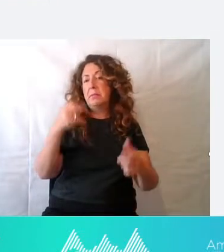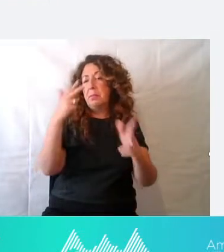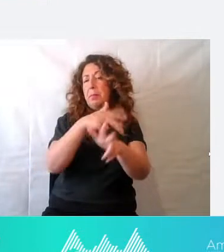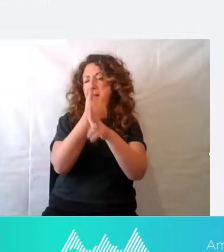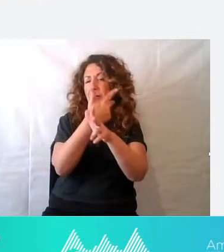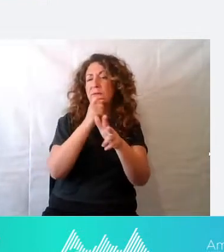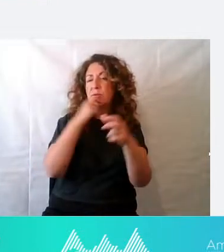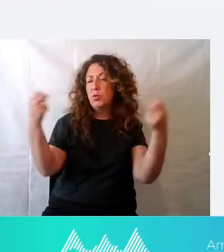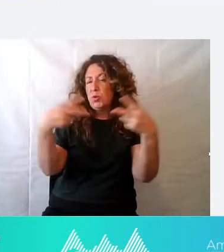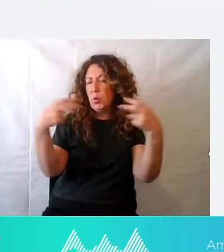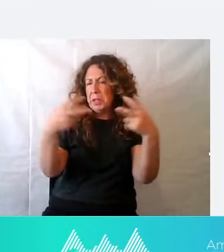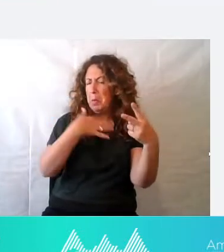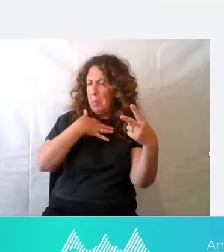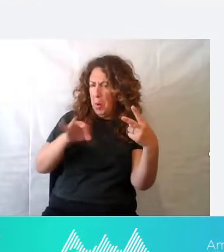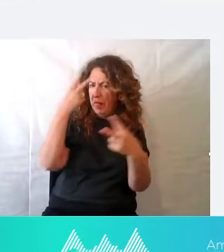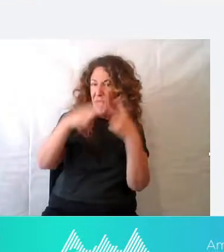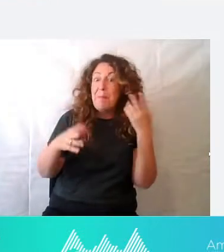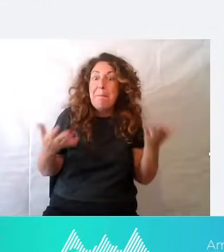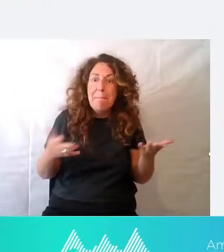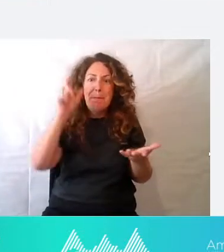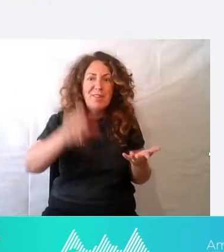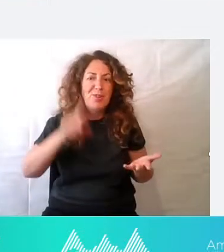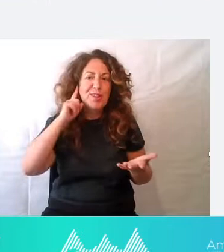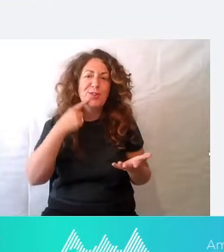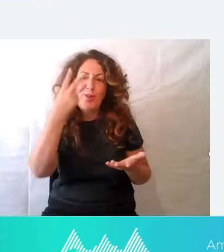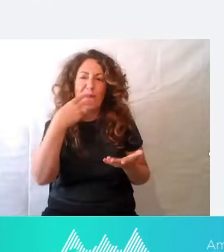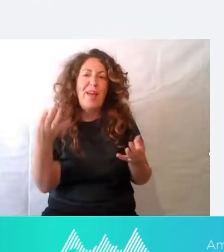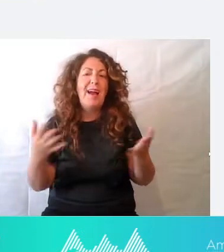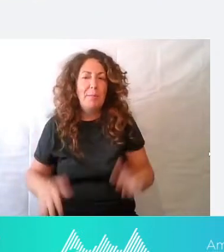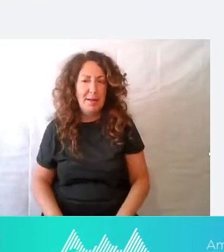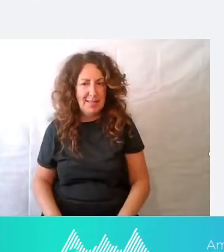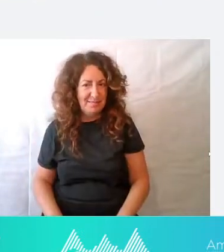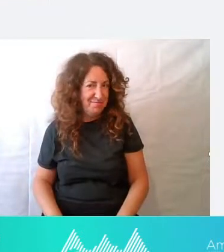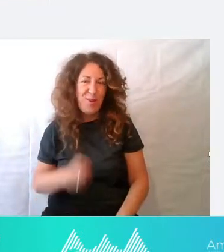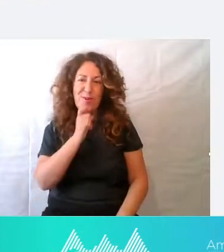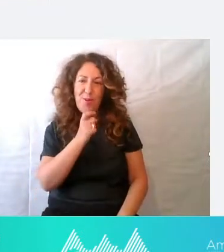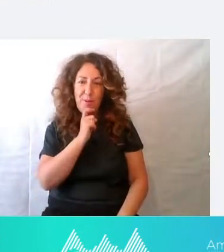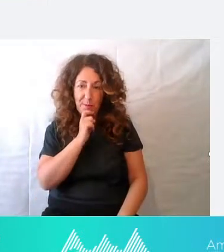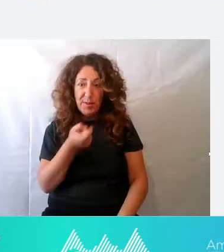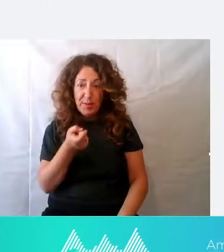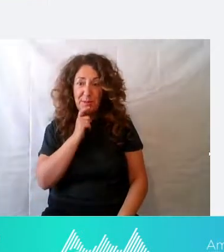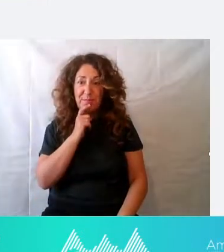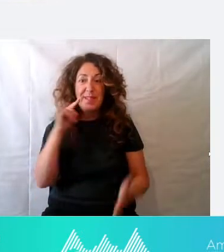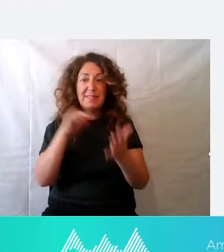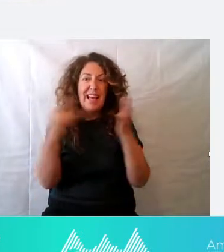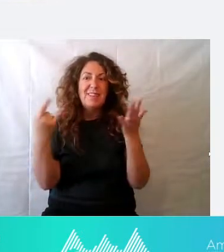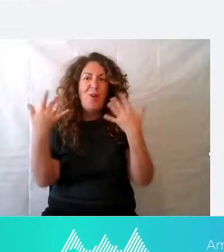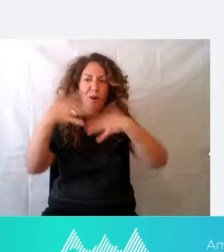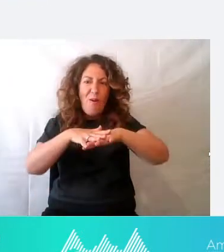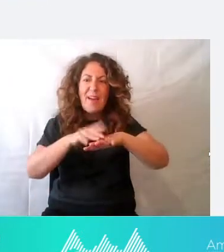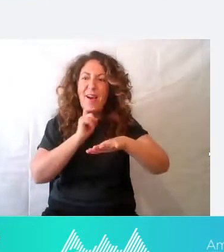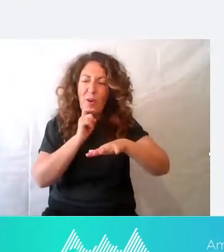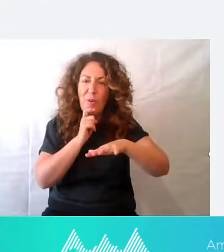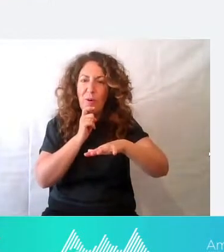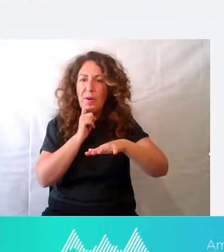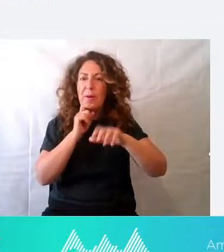subtitulado automático pero qué pasa con las personas sordociegas como lo hacemos cómo integramos esas tecnologías y cómo hacemos realmente la plataforma